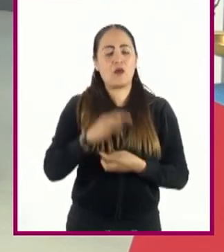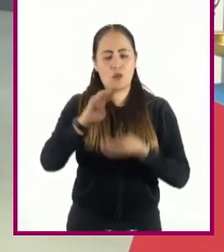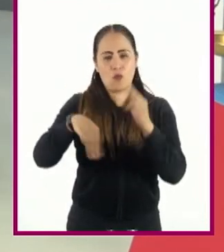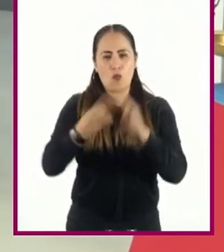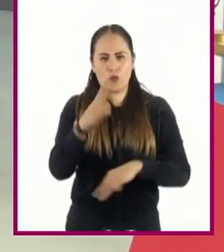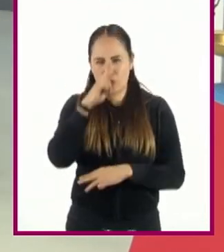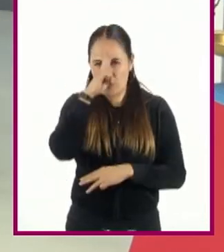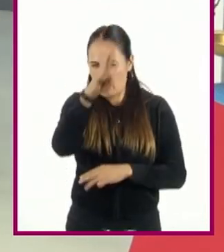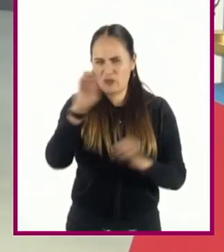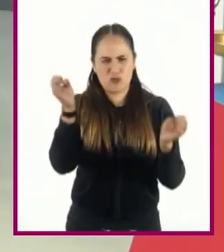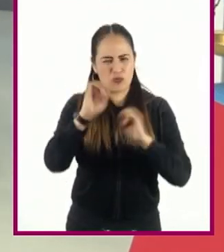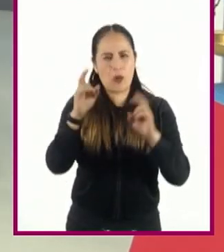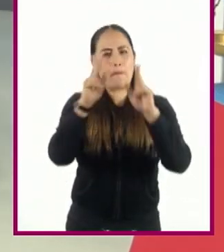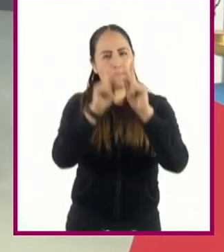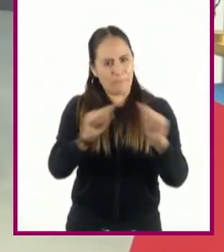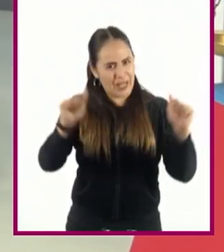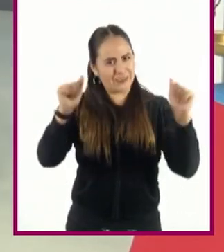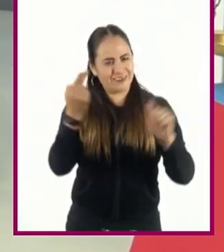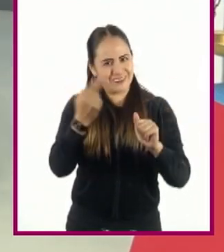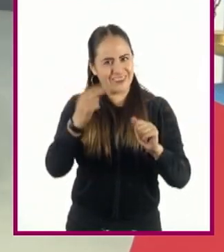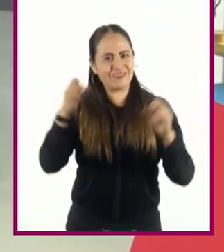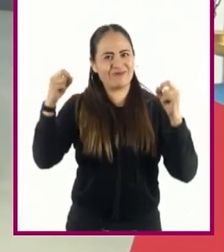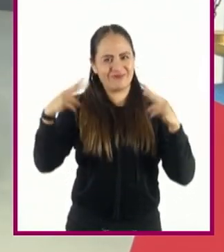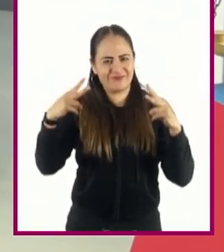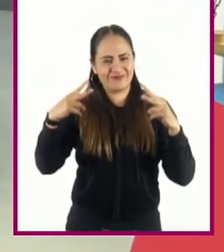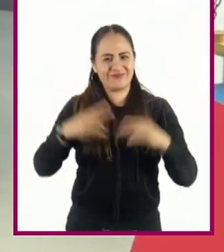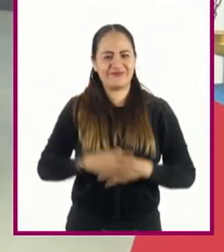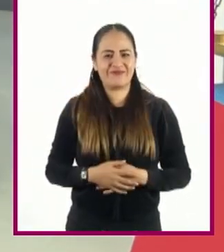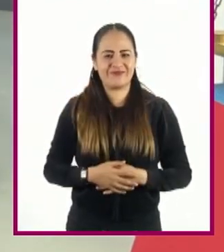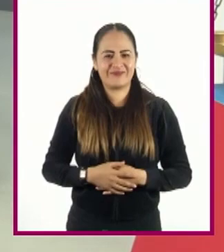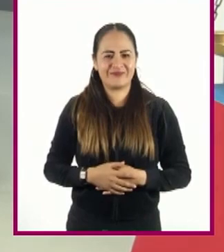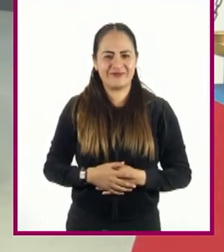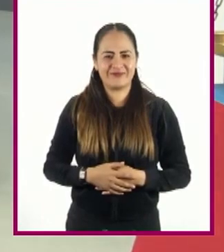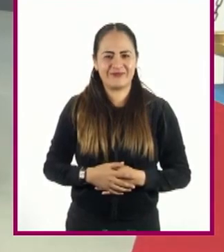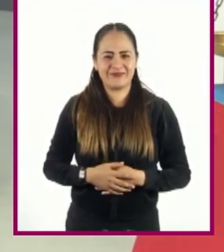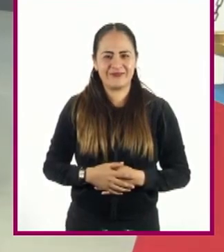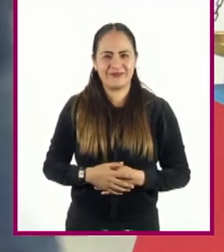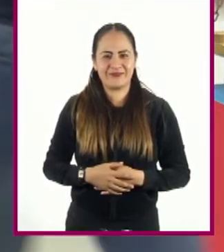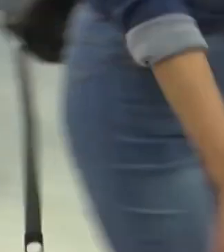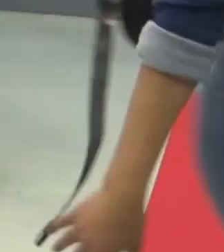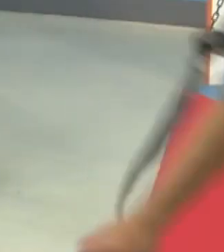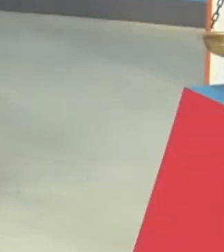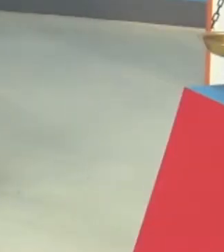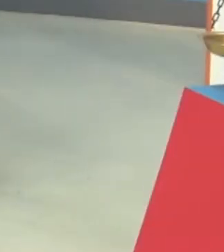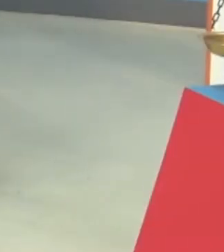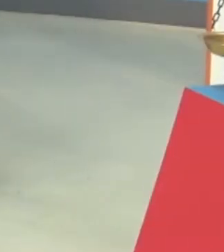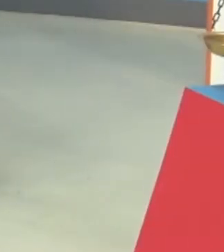paz. ¡Hasta la próxima! Adiós, profe.